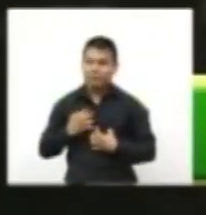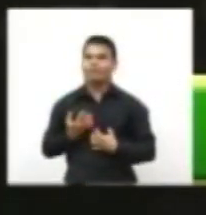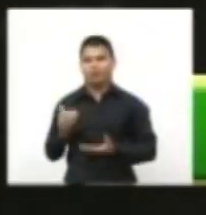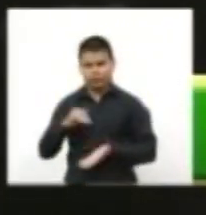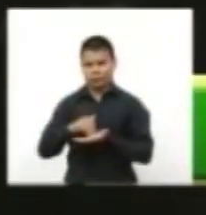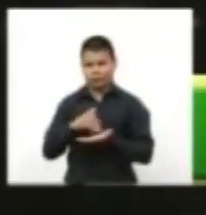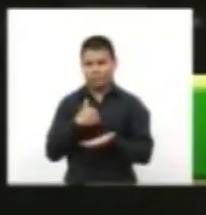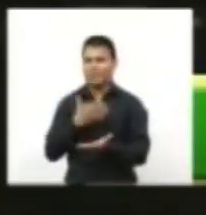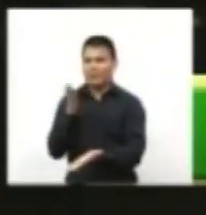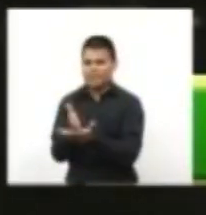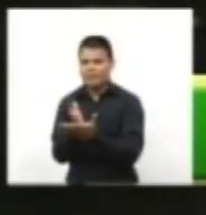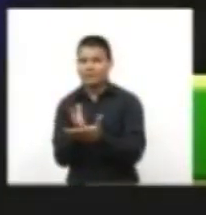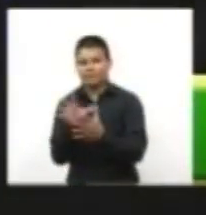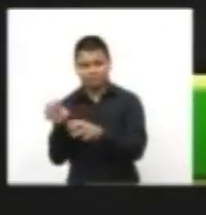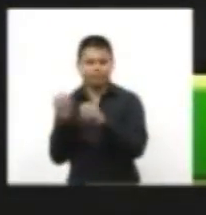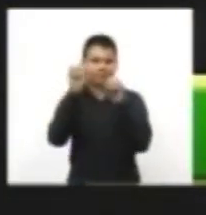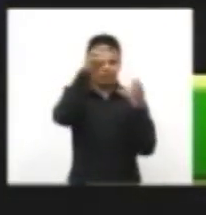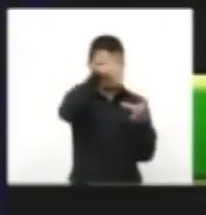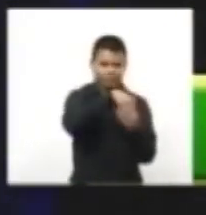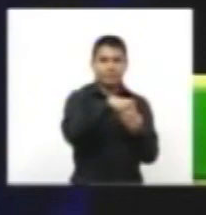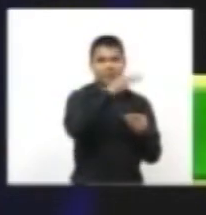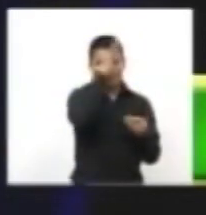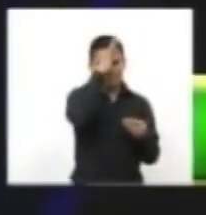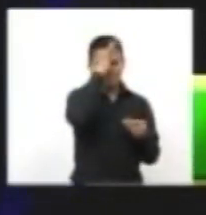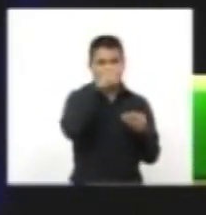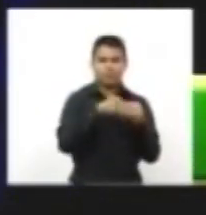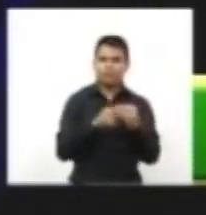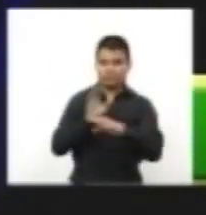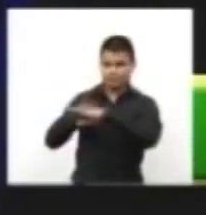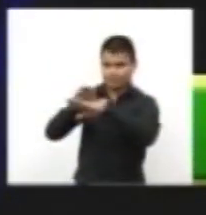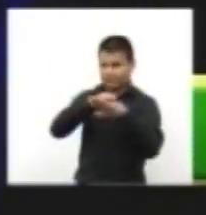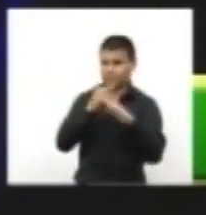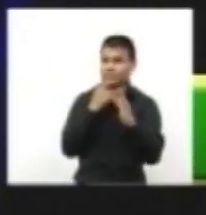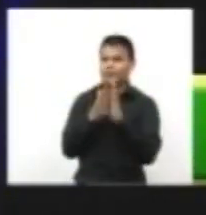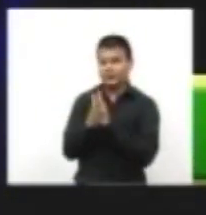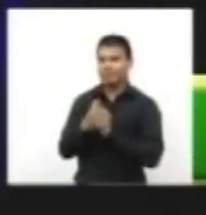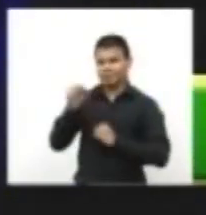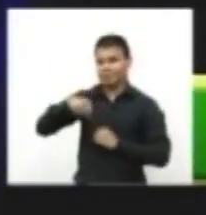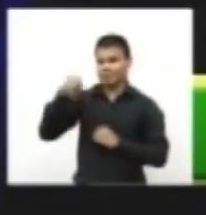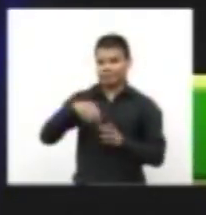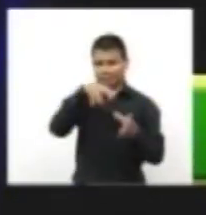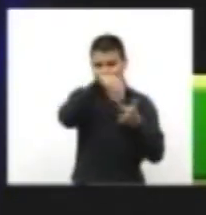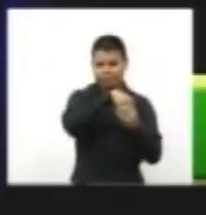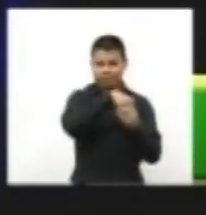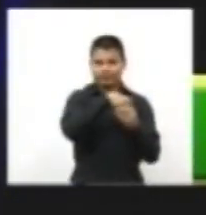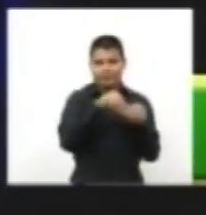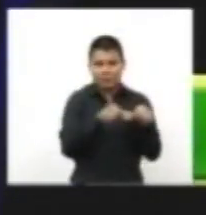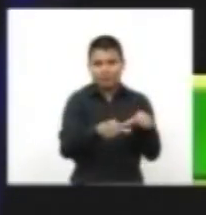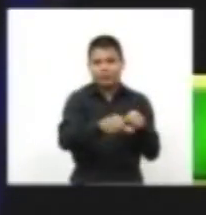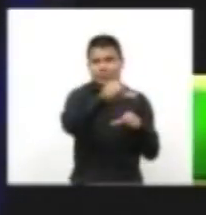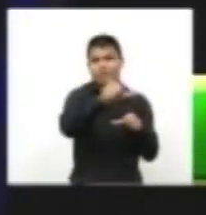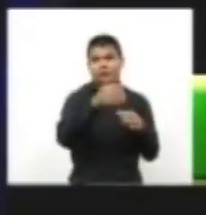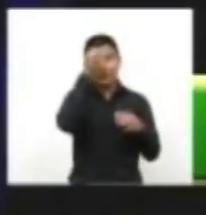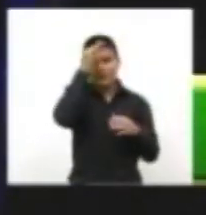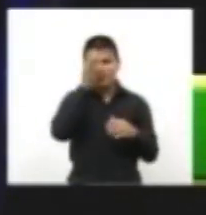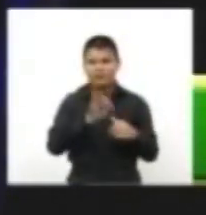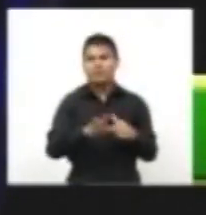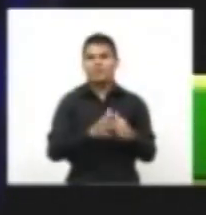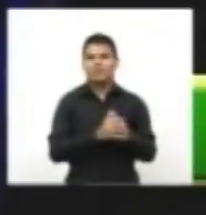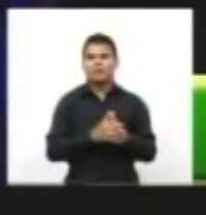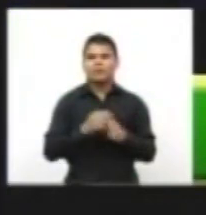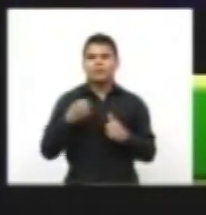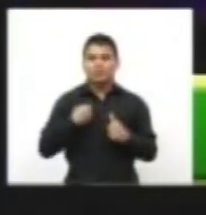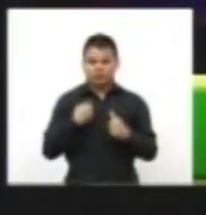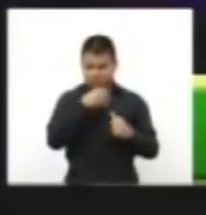Bardiani fue la encargada de difundir un comunicado de la clínica en el que se confirma su internación, pero se aclara que estaba prevista y que solo se debe a